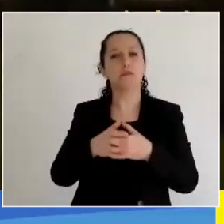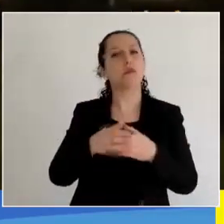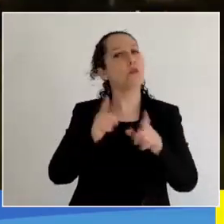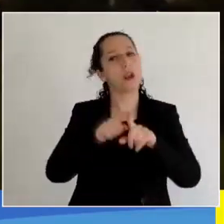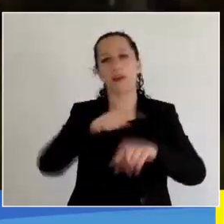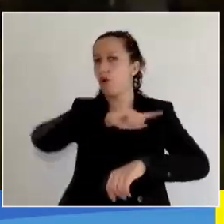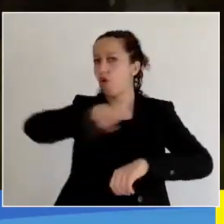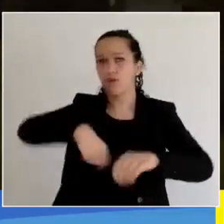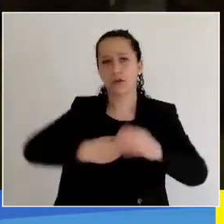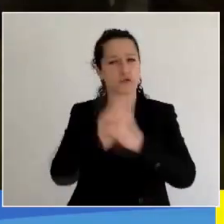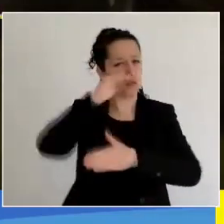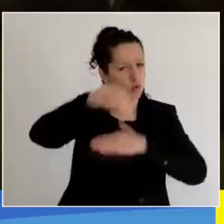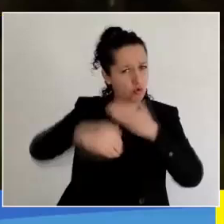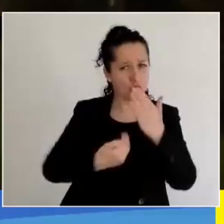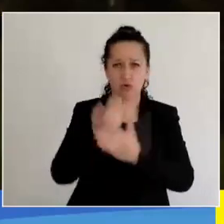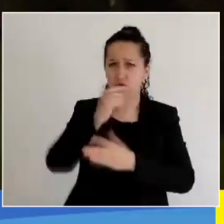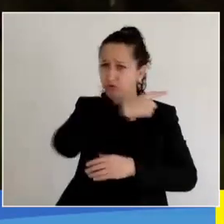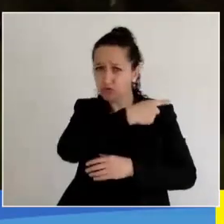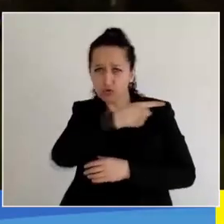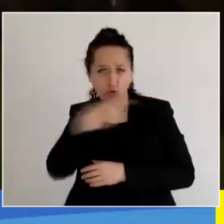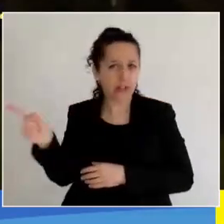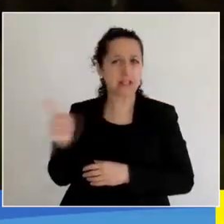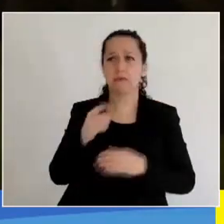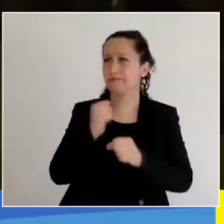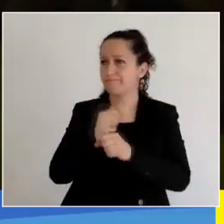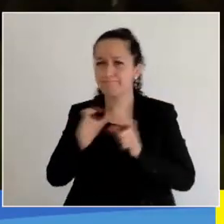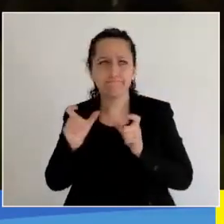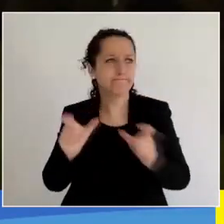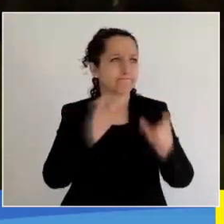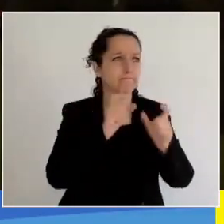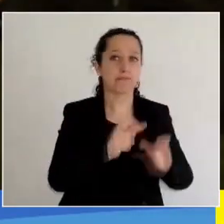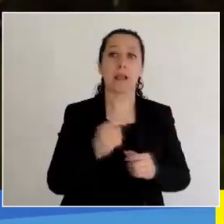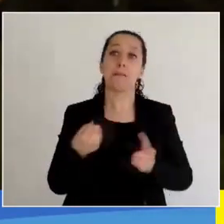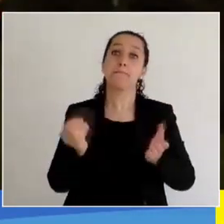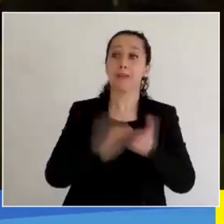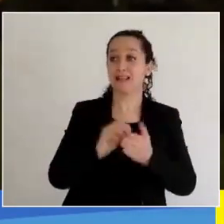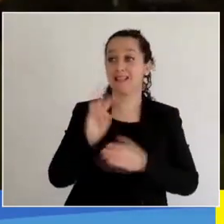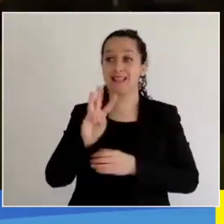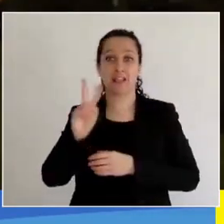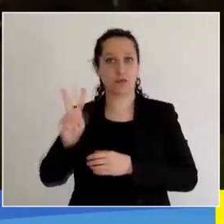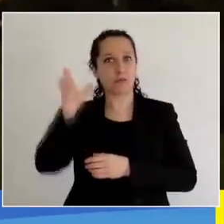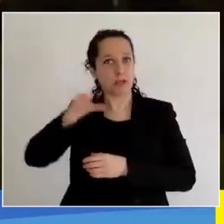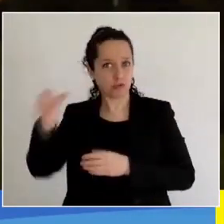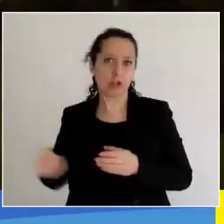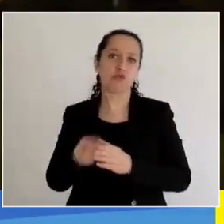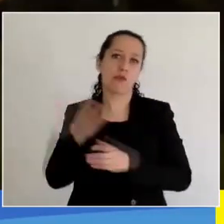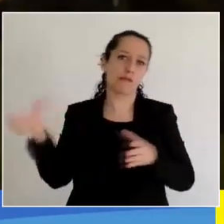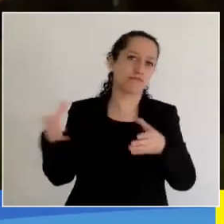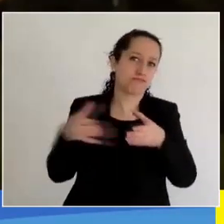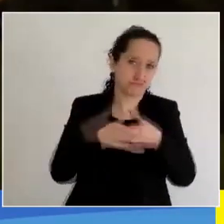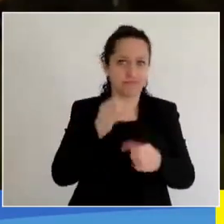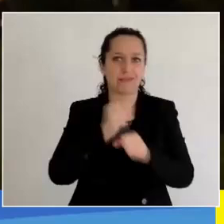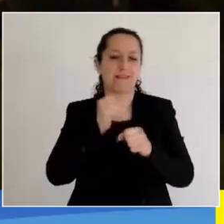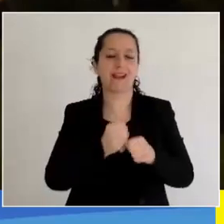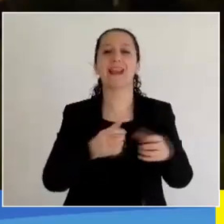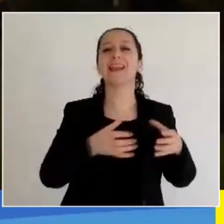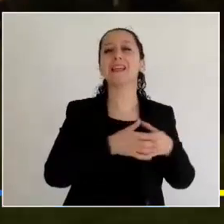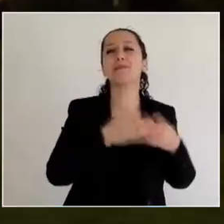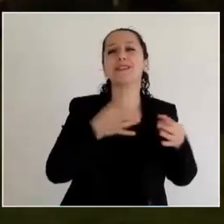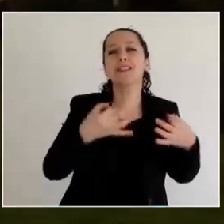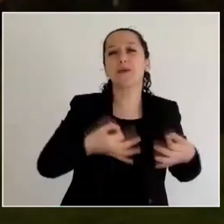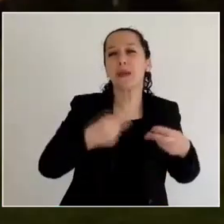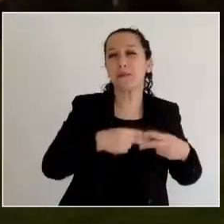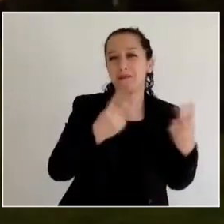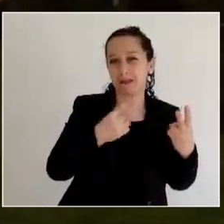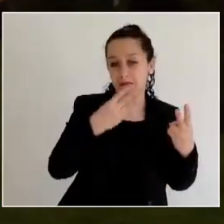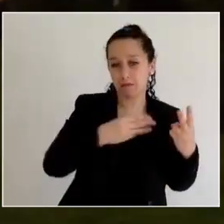horas del día, los 7 días de la semana, aumentando en 32 funcionarios al equipo de seguridad pública, incorporándose al equipo ya existente,